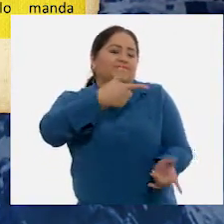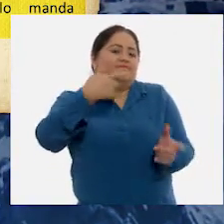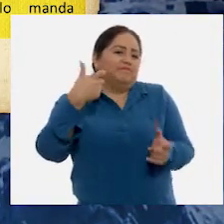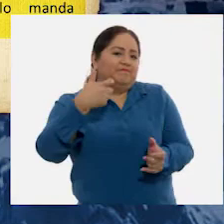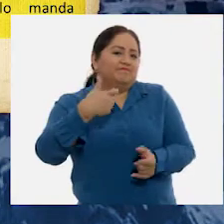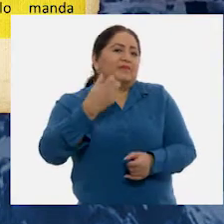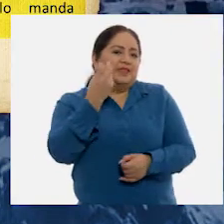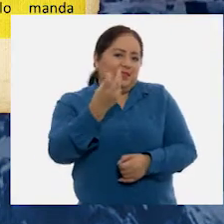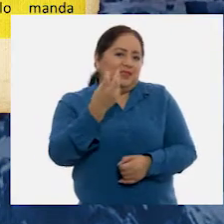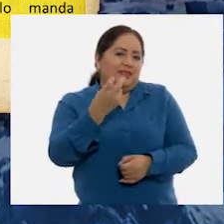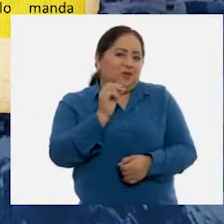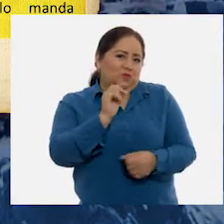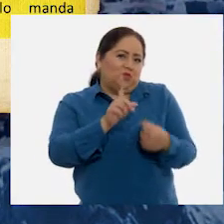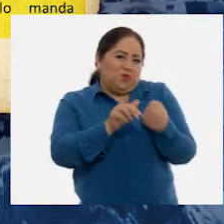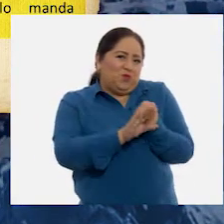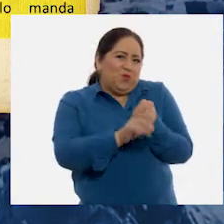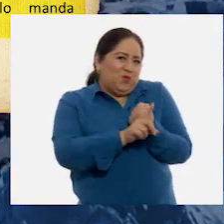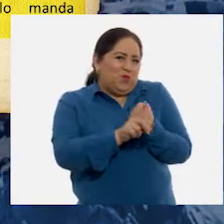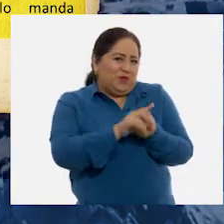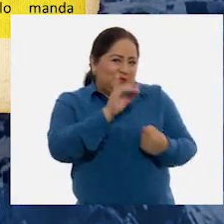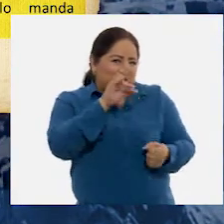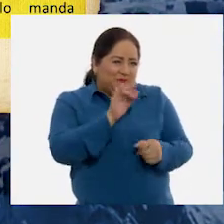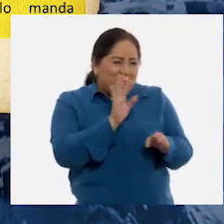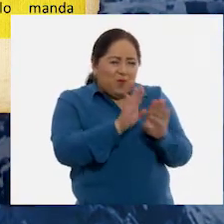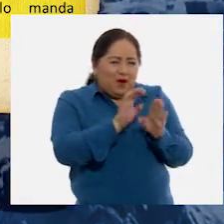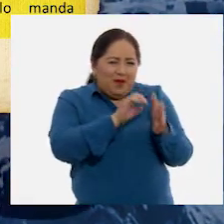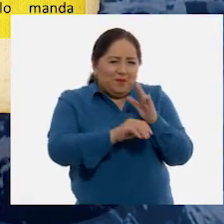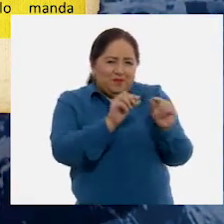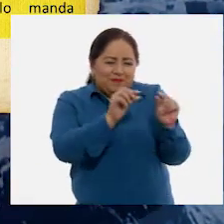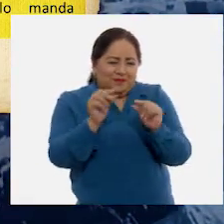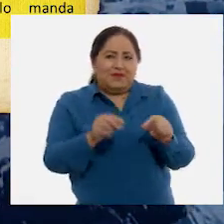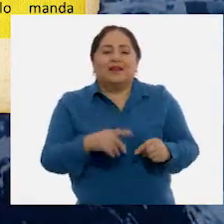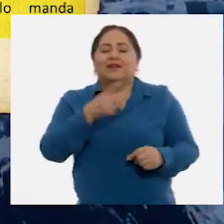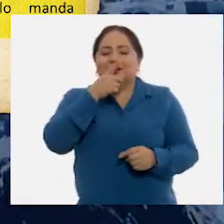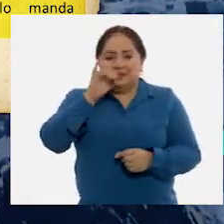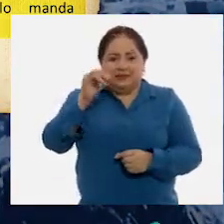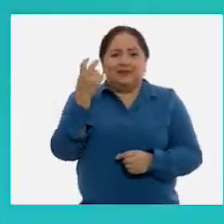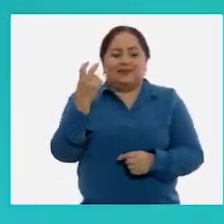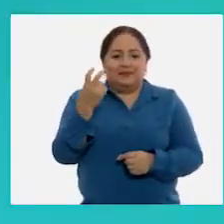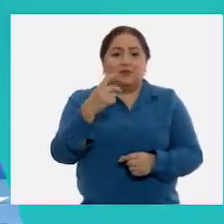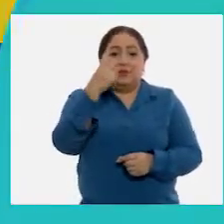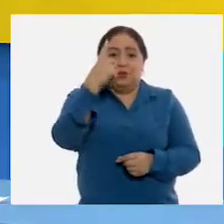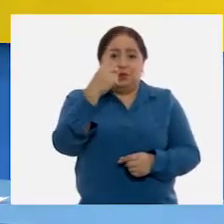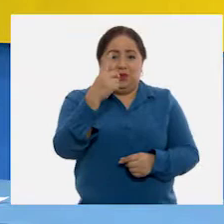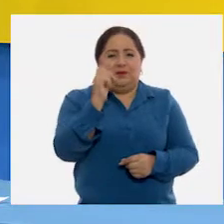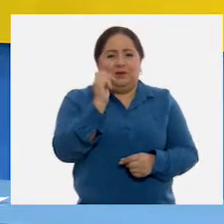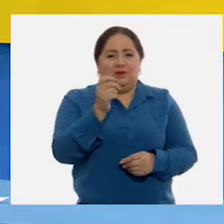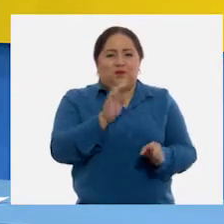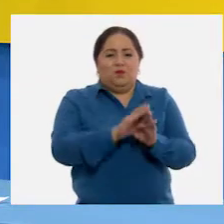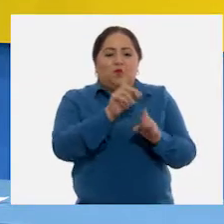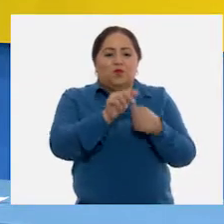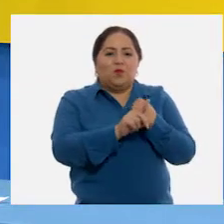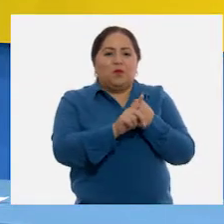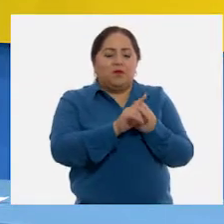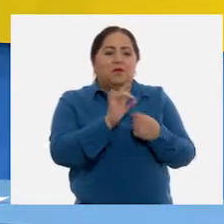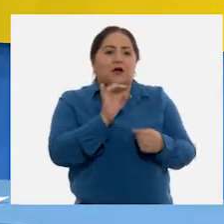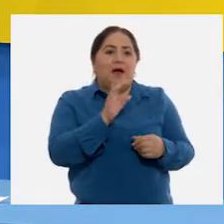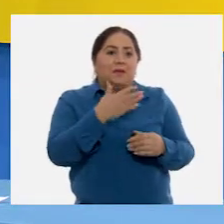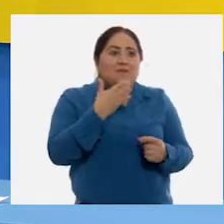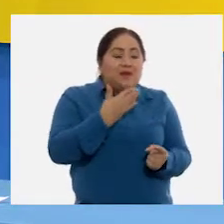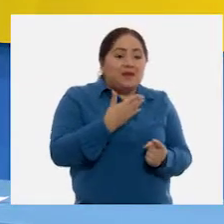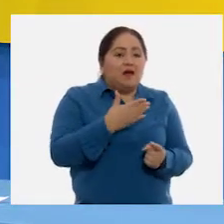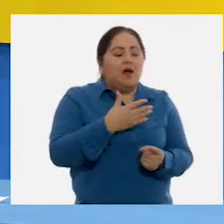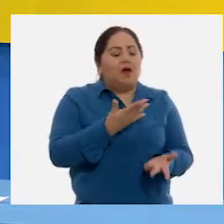una causa-consecuencia, ¿verdad? Así es, una causa con consecuencia afortunada